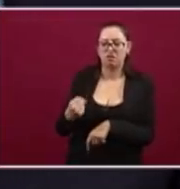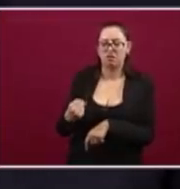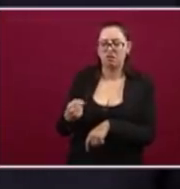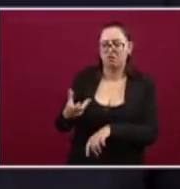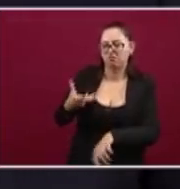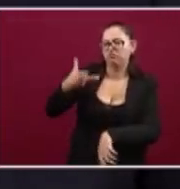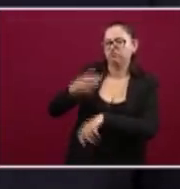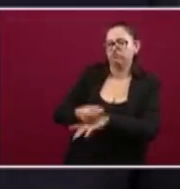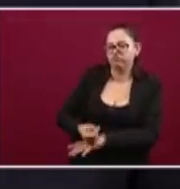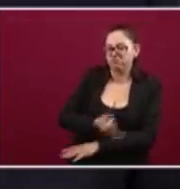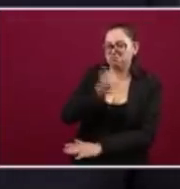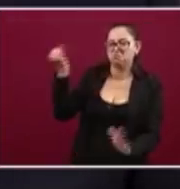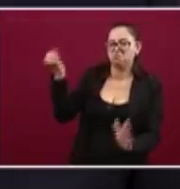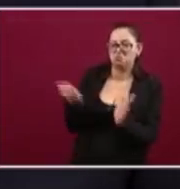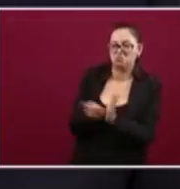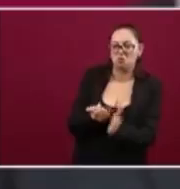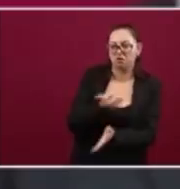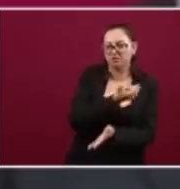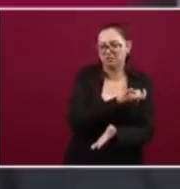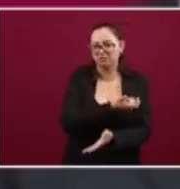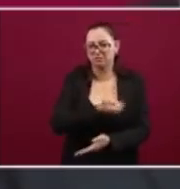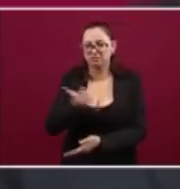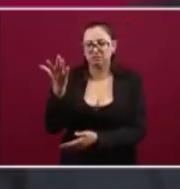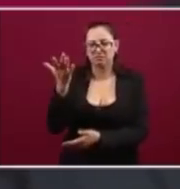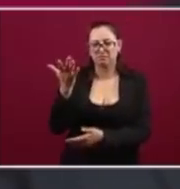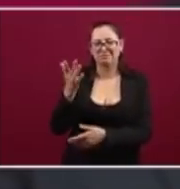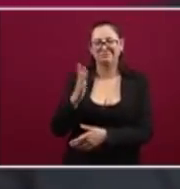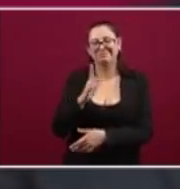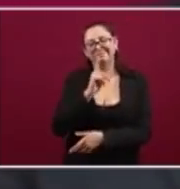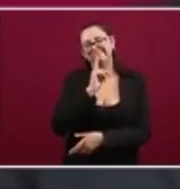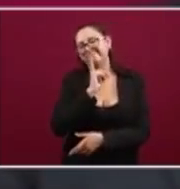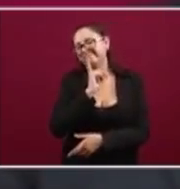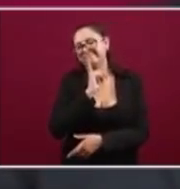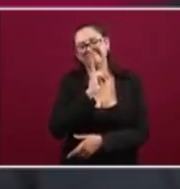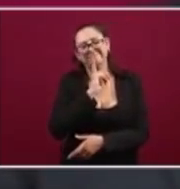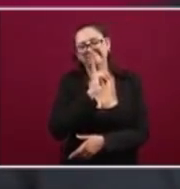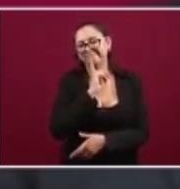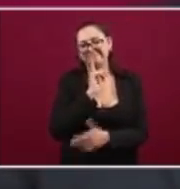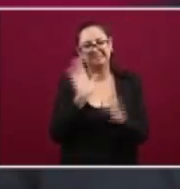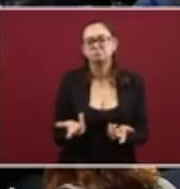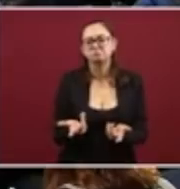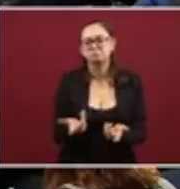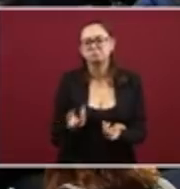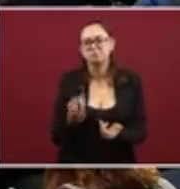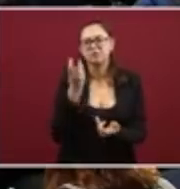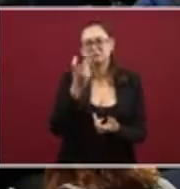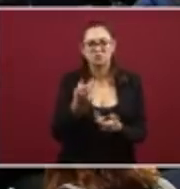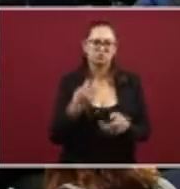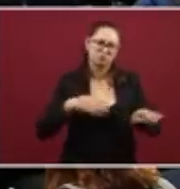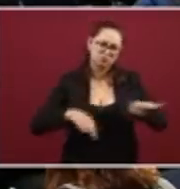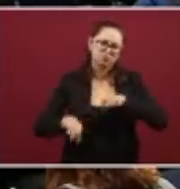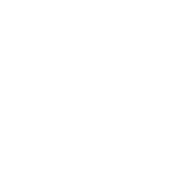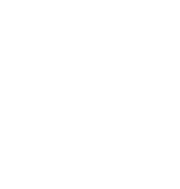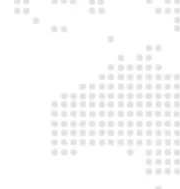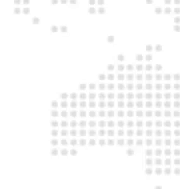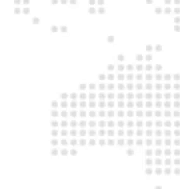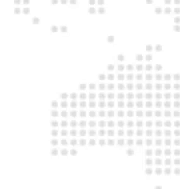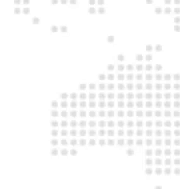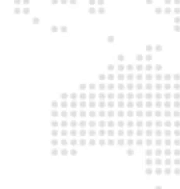tarifas aranceles no cerrarnos notimex